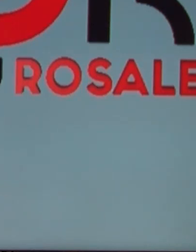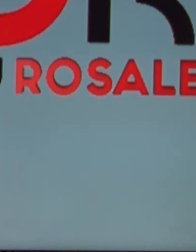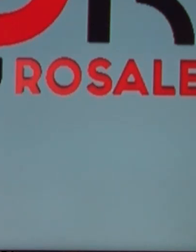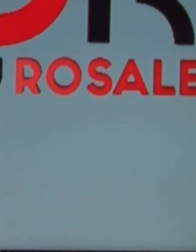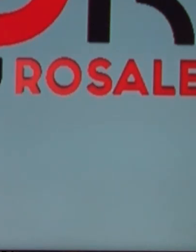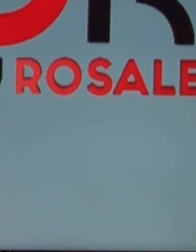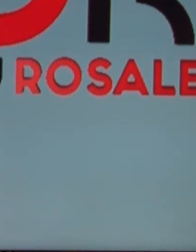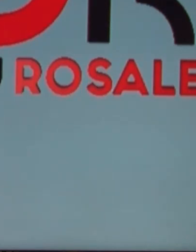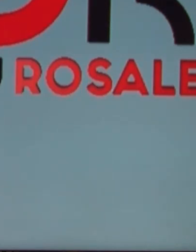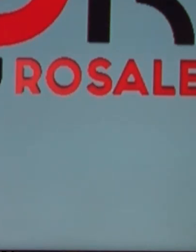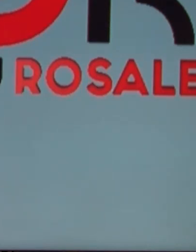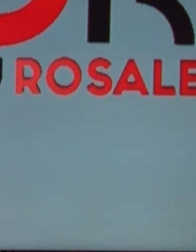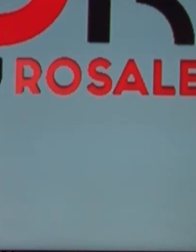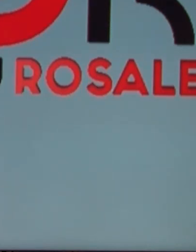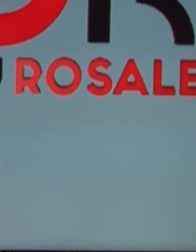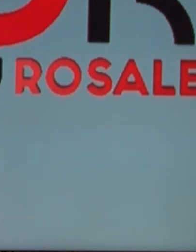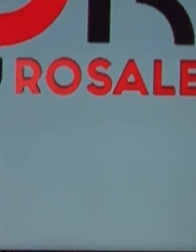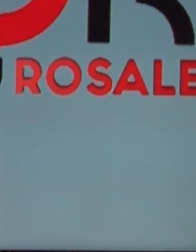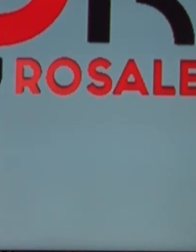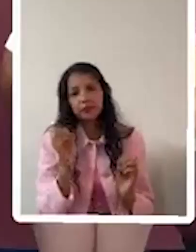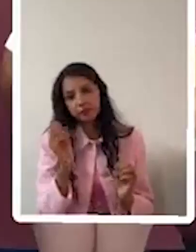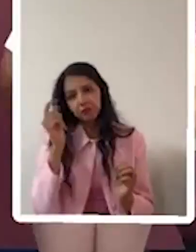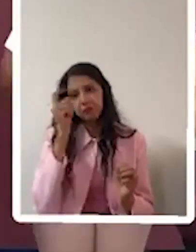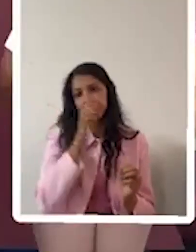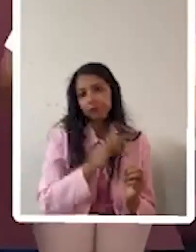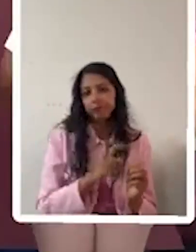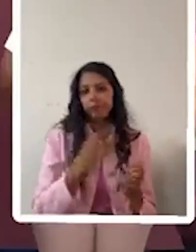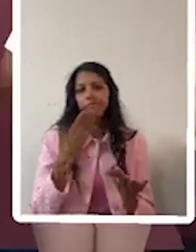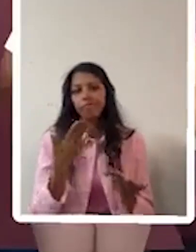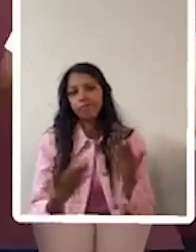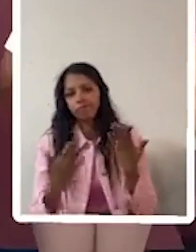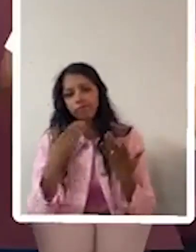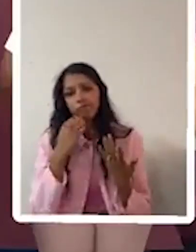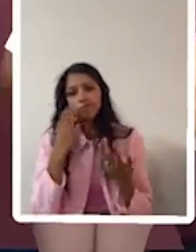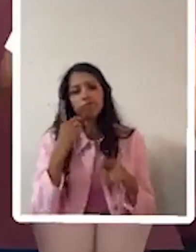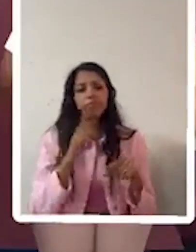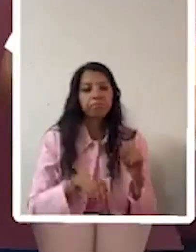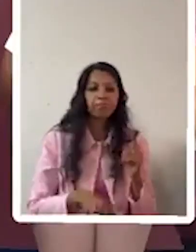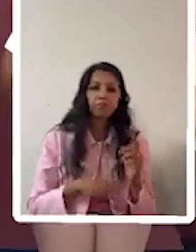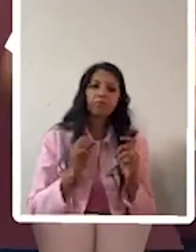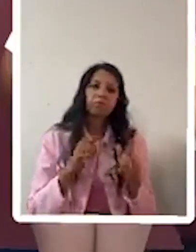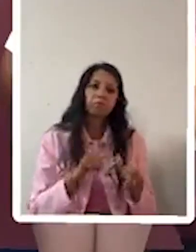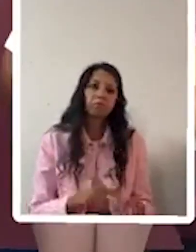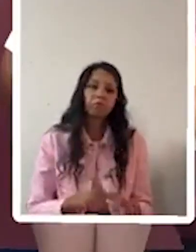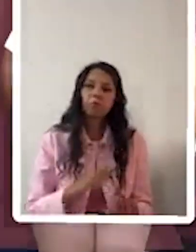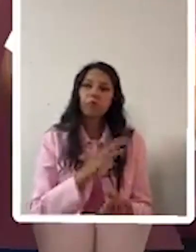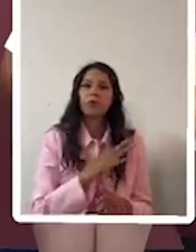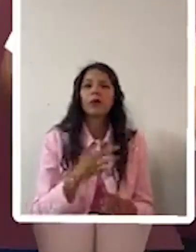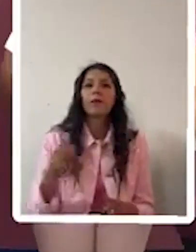para Xóchitl Gálvez de parte de Morena. Podrán mandar